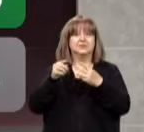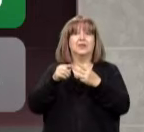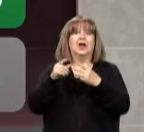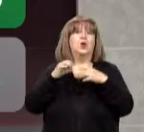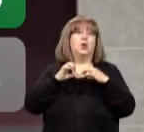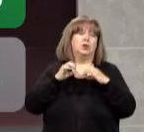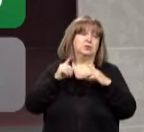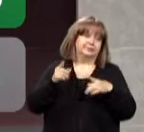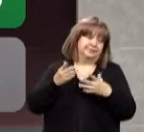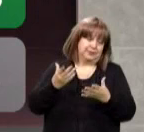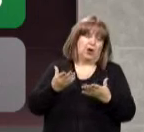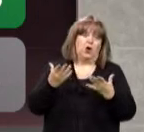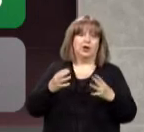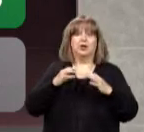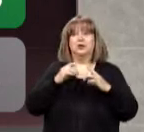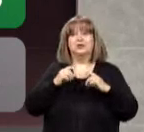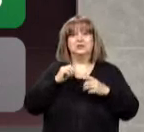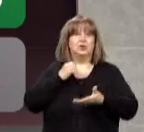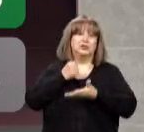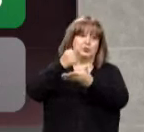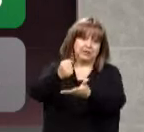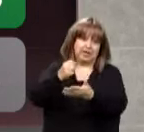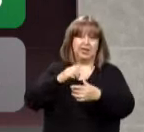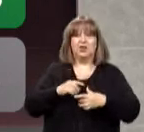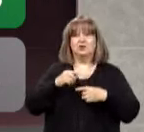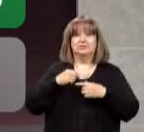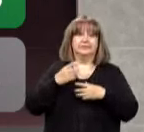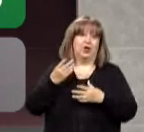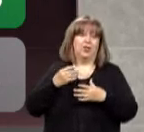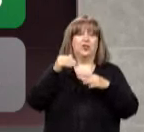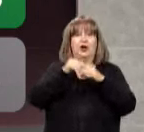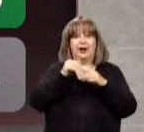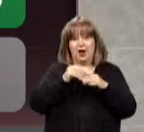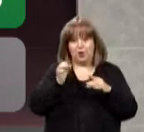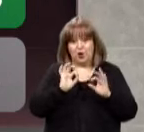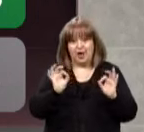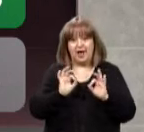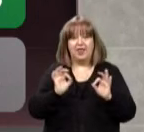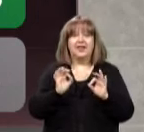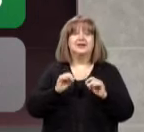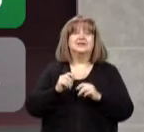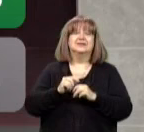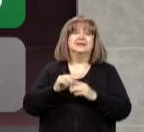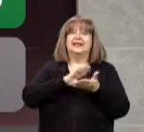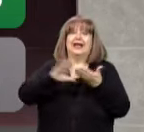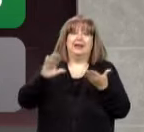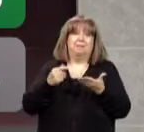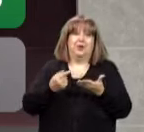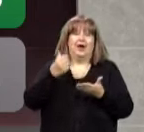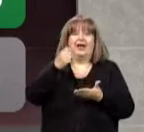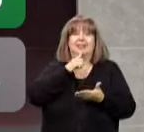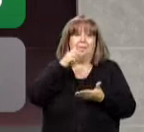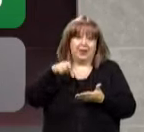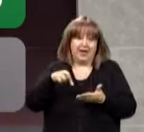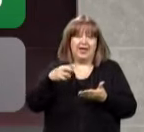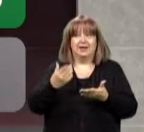subsidios que no existe Durante los últimos 90 días al Dólar oficial al Dólar ahorro si no tenés bueno el ATP un montón de